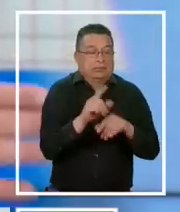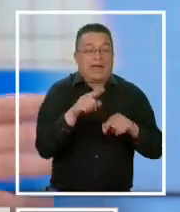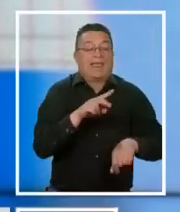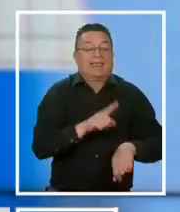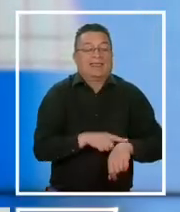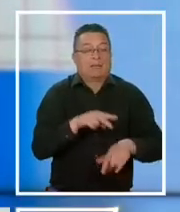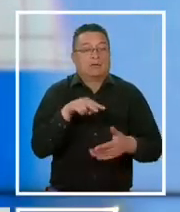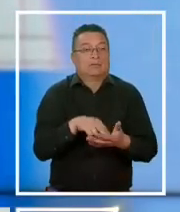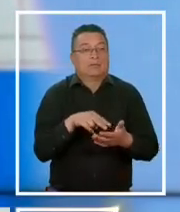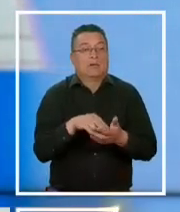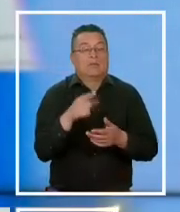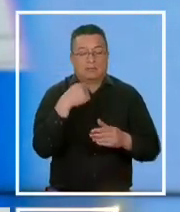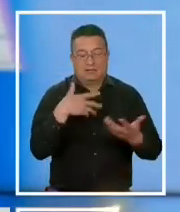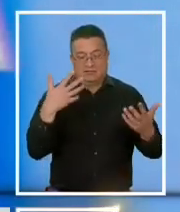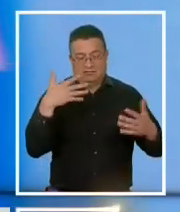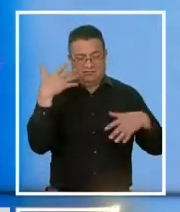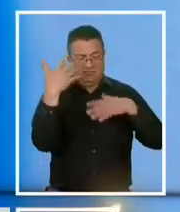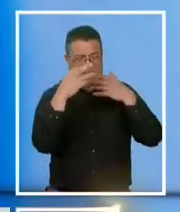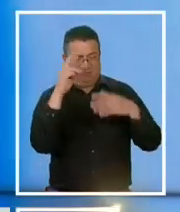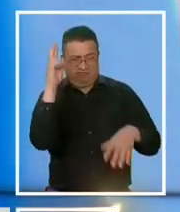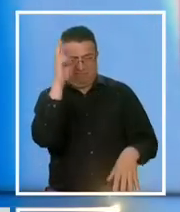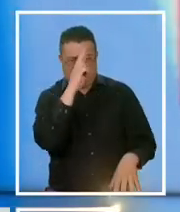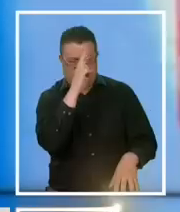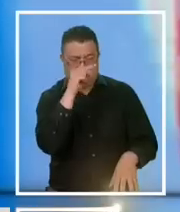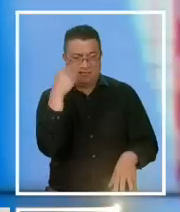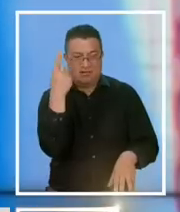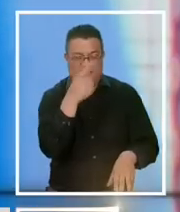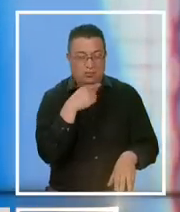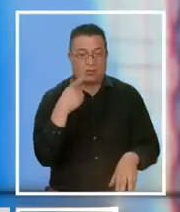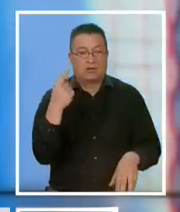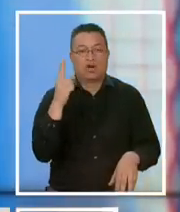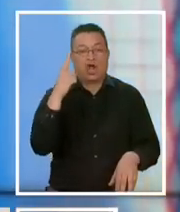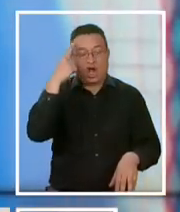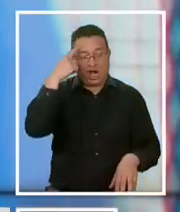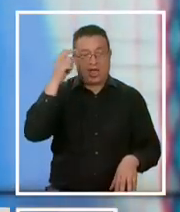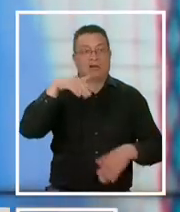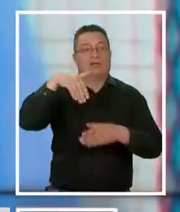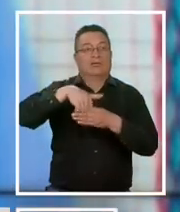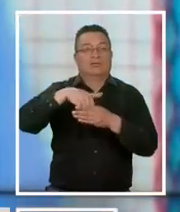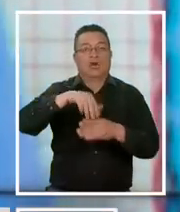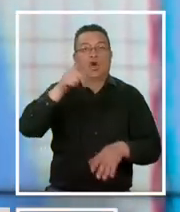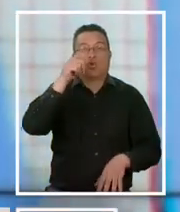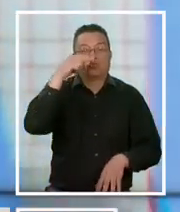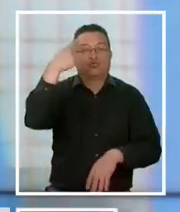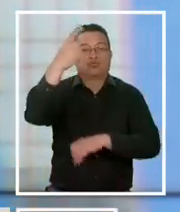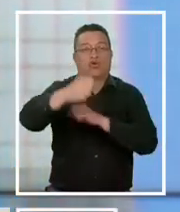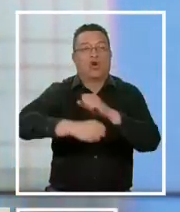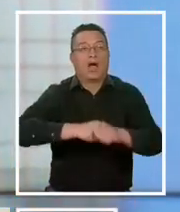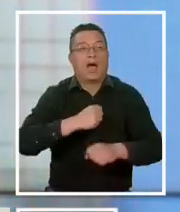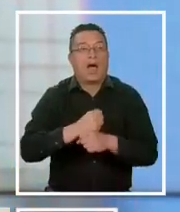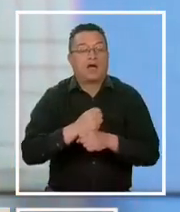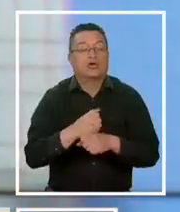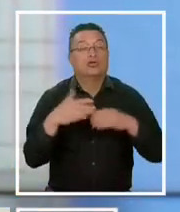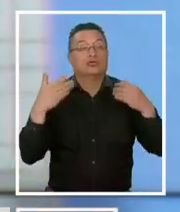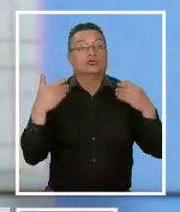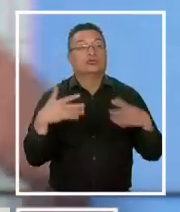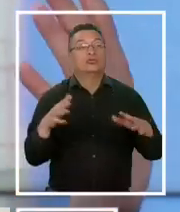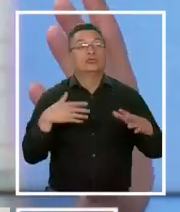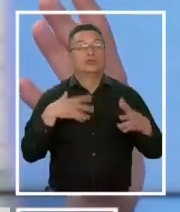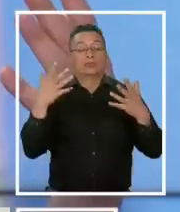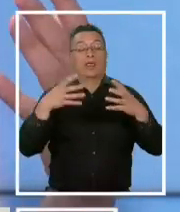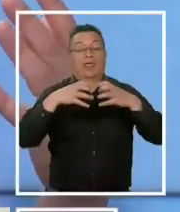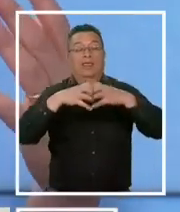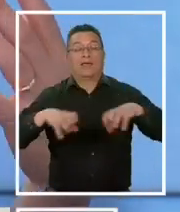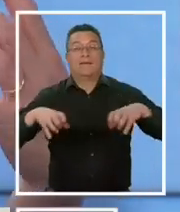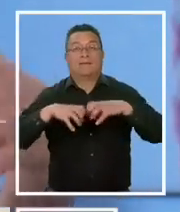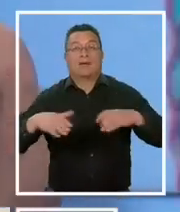esperar tiempo y llegó hasta la ridiculez que es como que no sé si creían Aunque somos de prekínder hace la elección en octubre el próximo año Ah después de levantar la